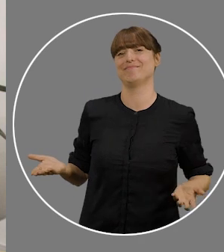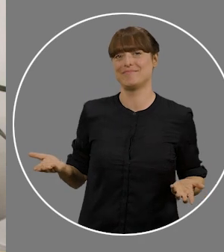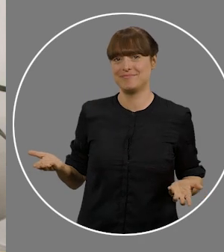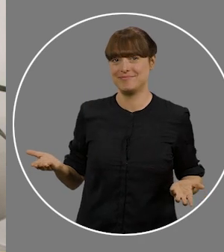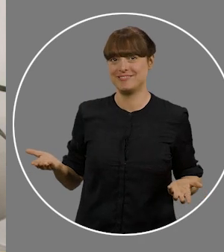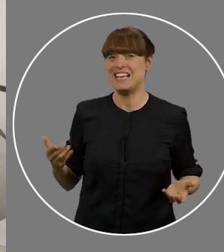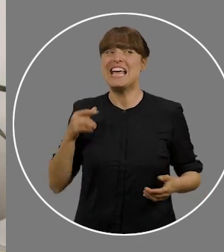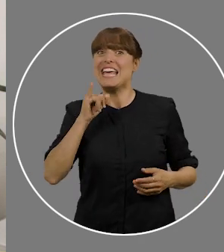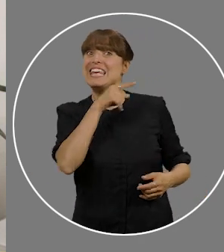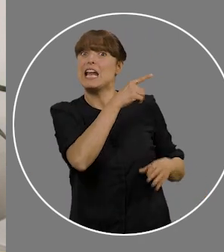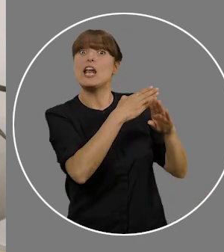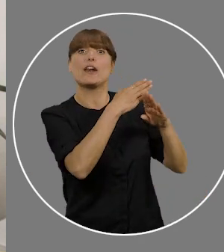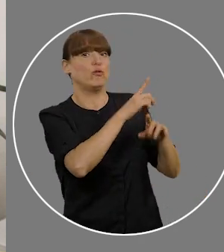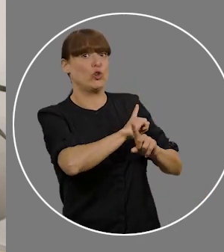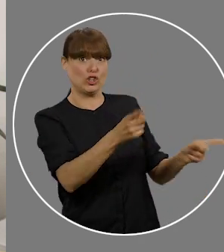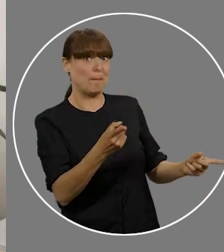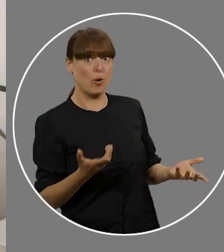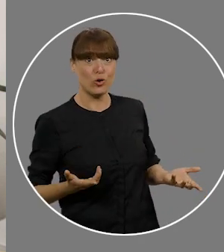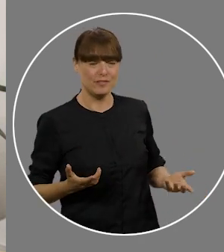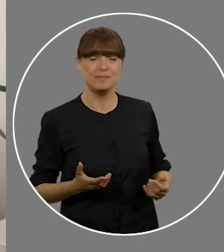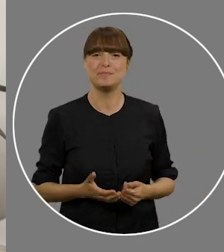¿Entiende?